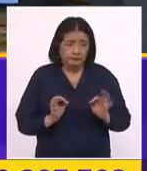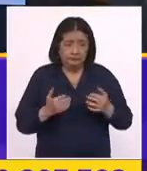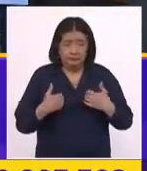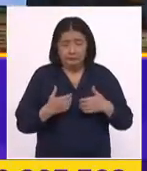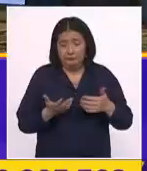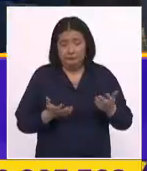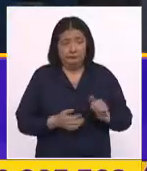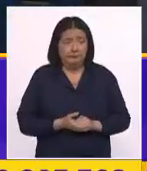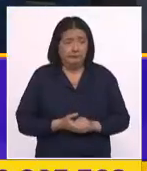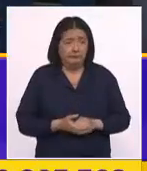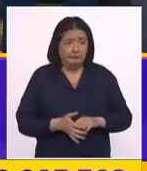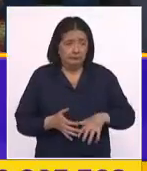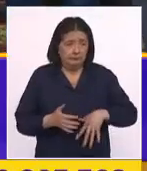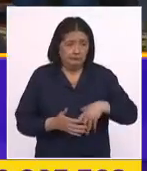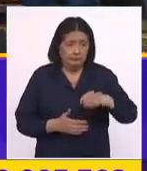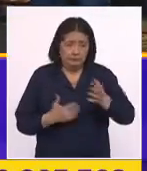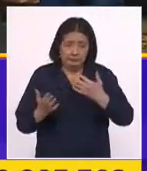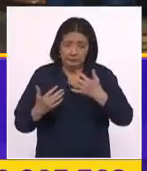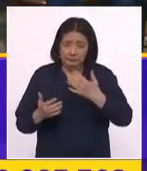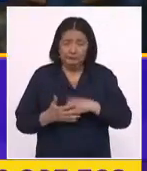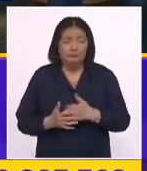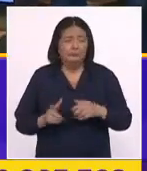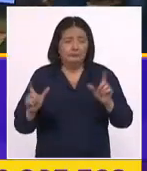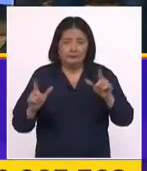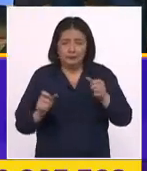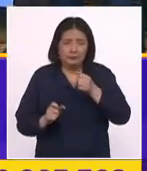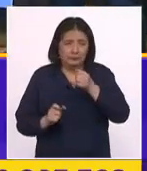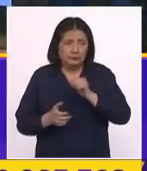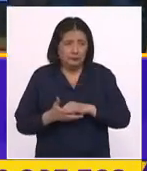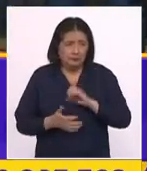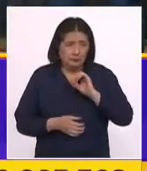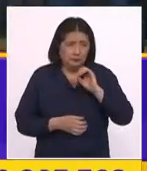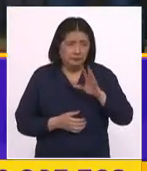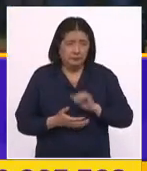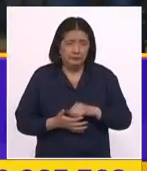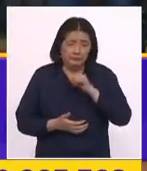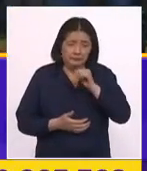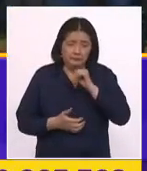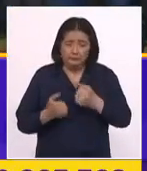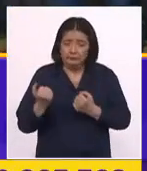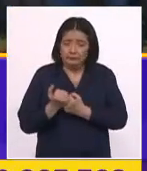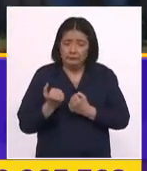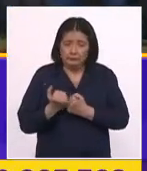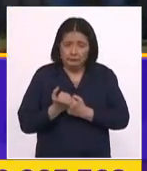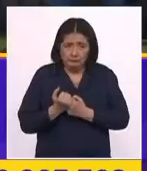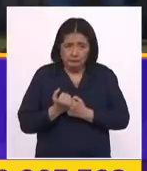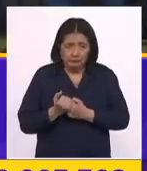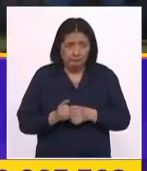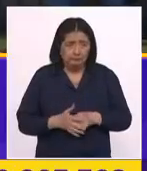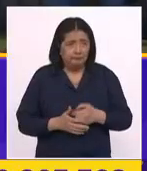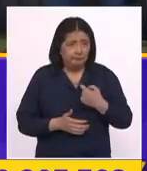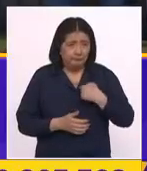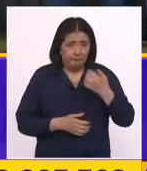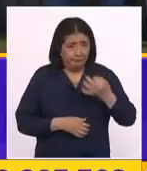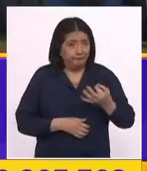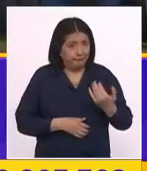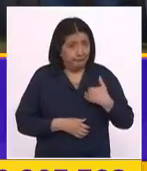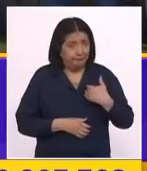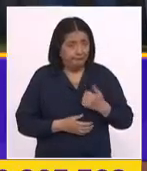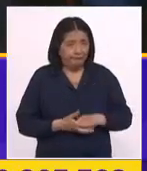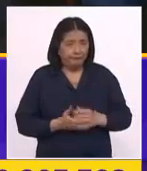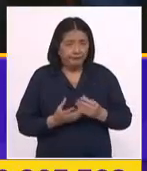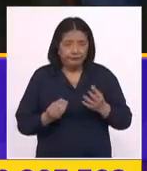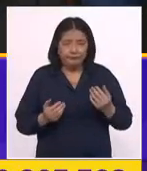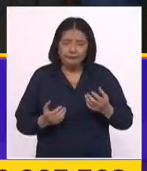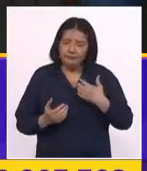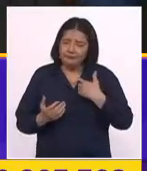¿no? Salí a conversar con los medios. Les dije en realidad la falta de apoyo, porque es verdad, ¿no? Yo muchas